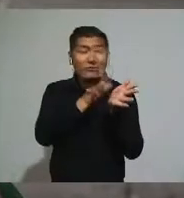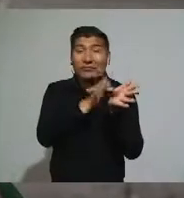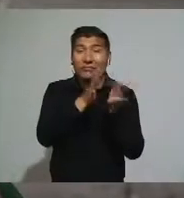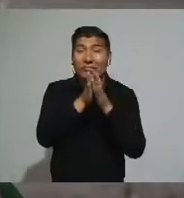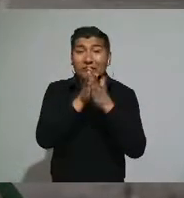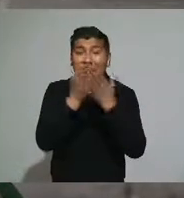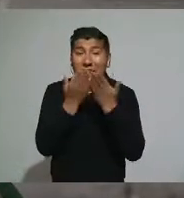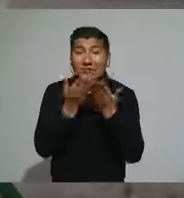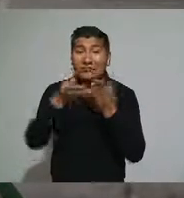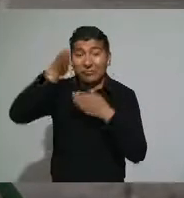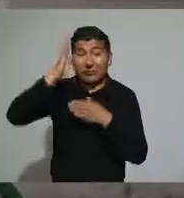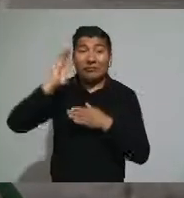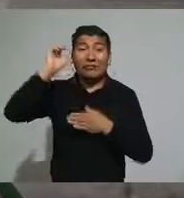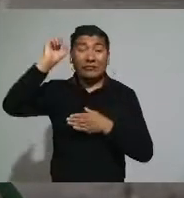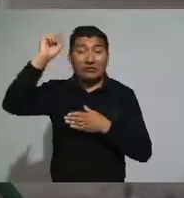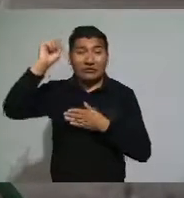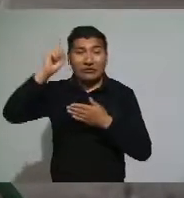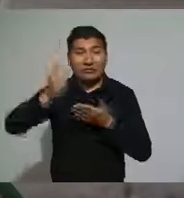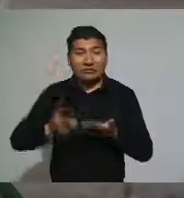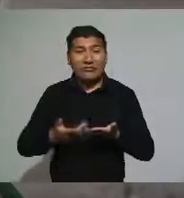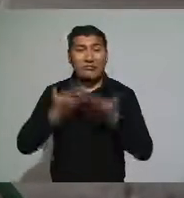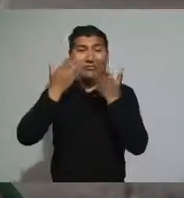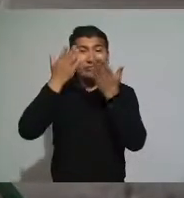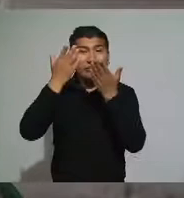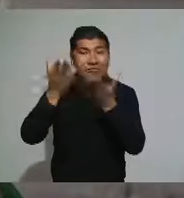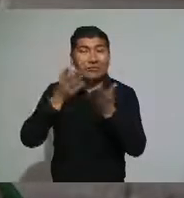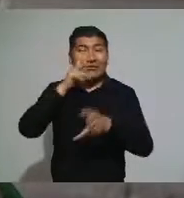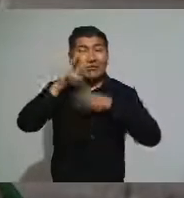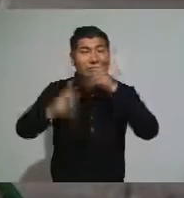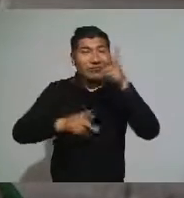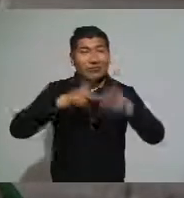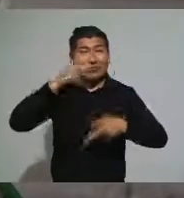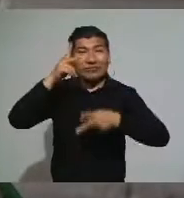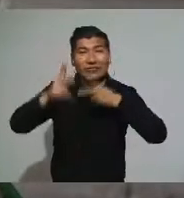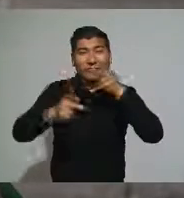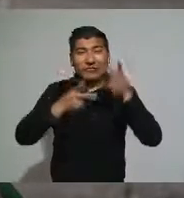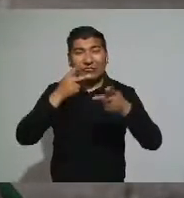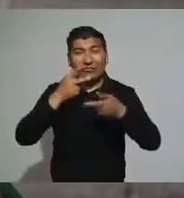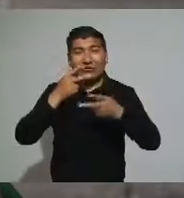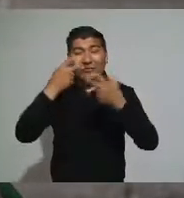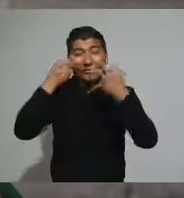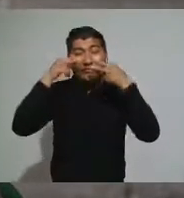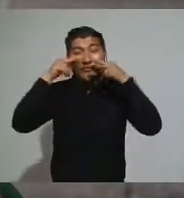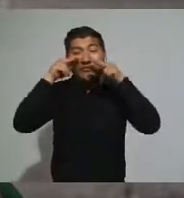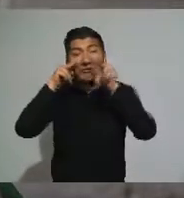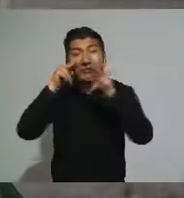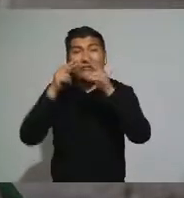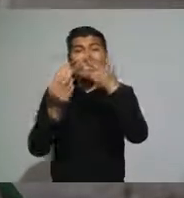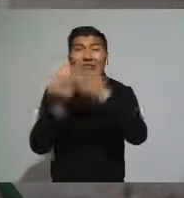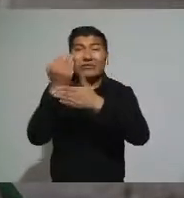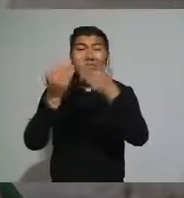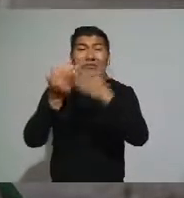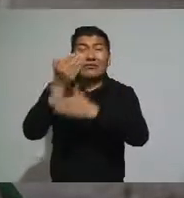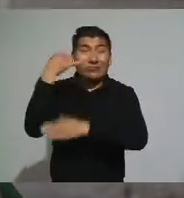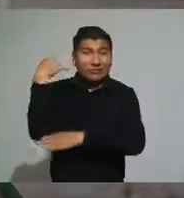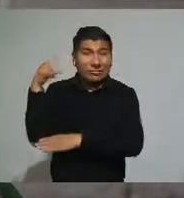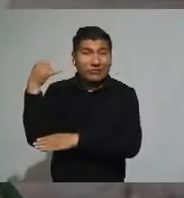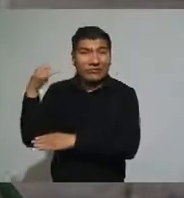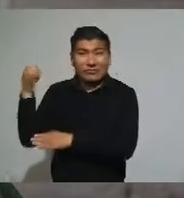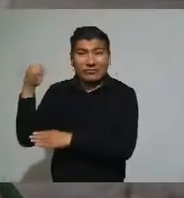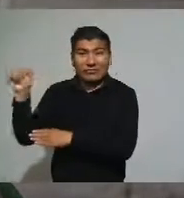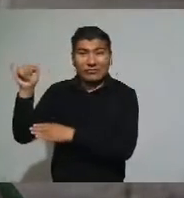Dios que colma las expectativas humanas. Vi la nueva Jerusalén